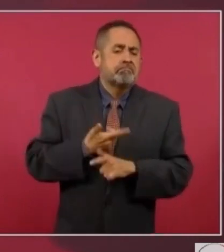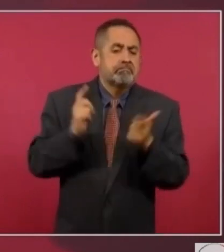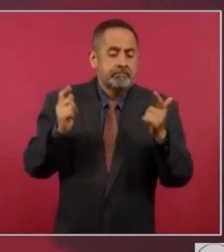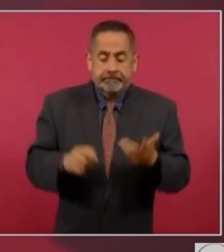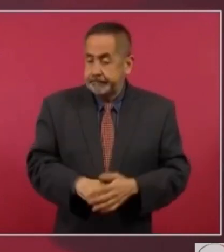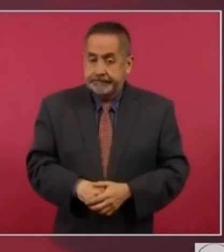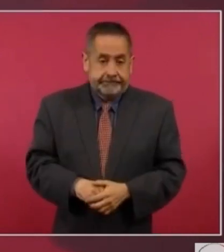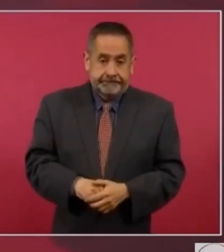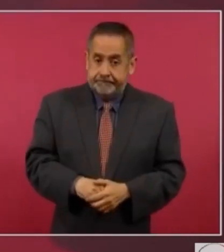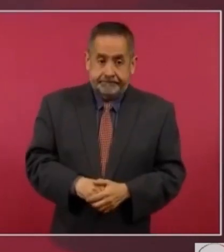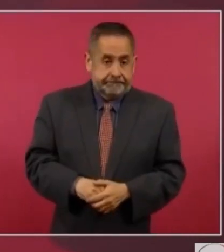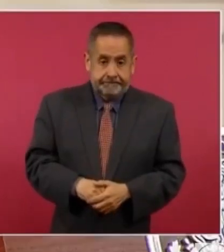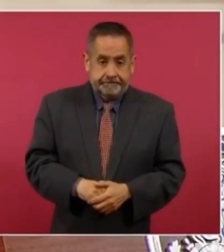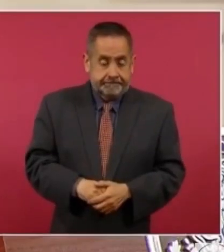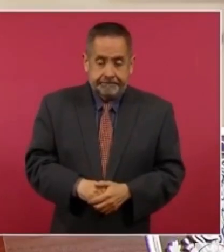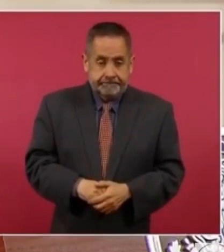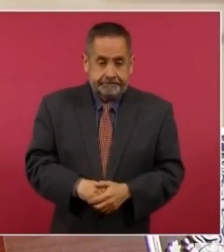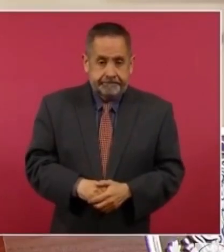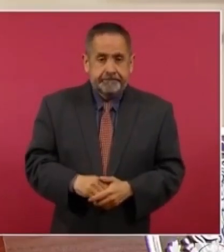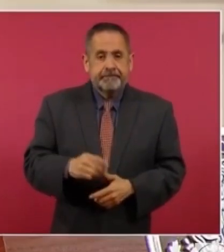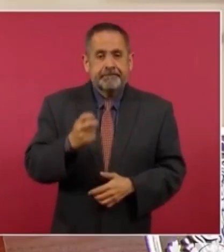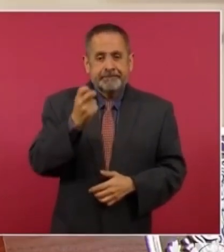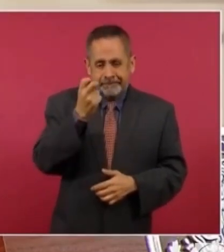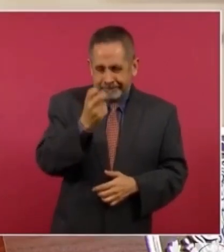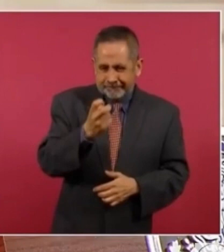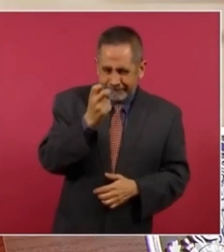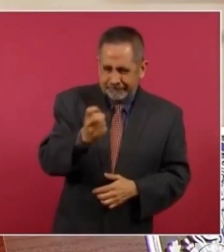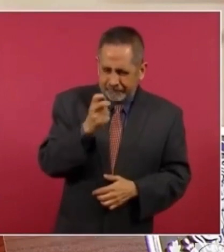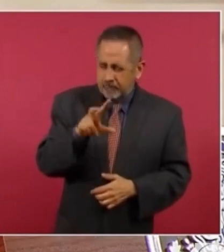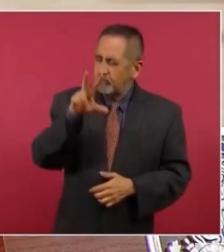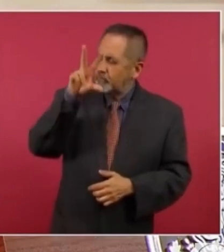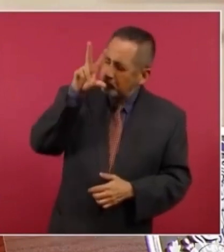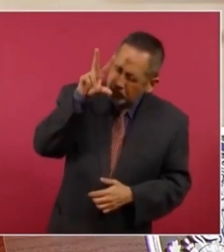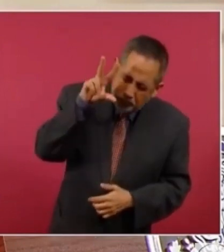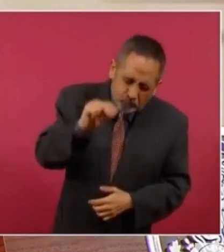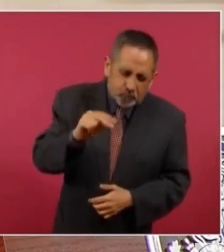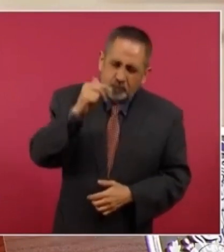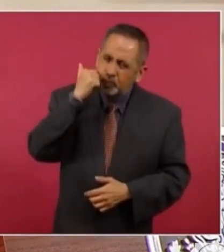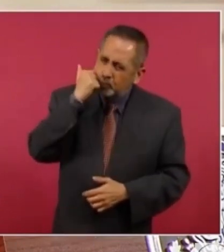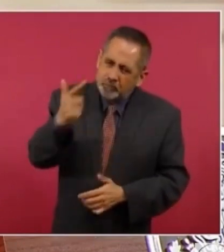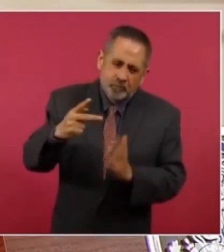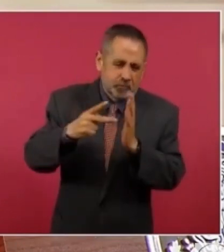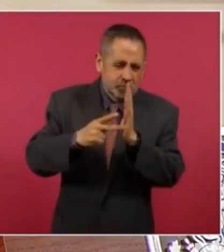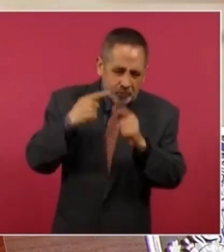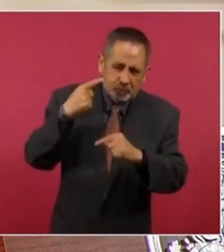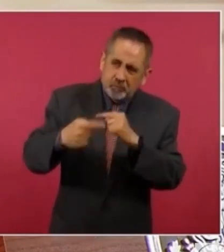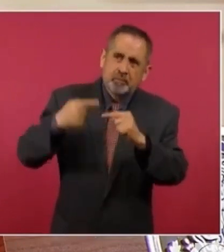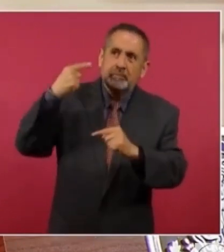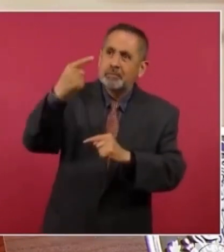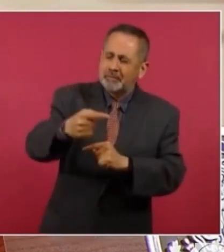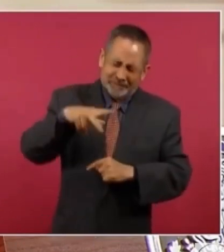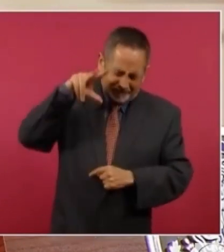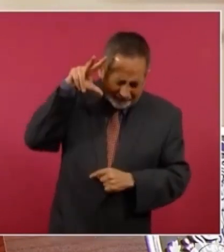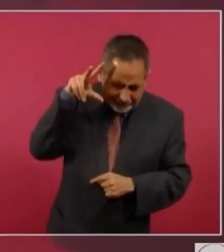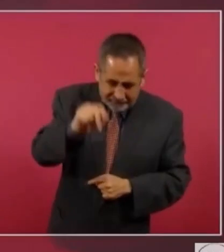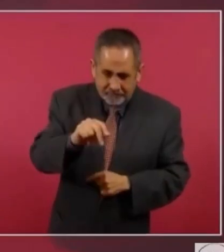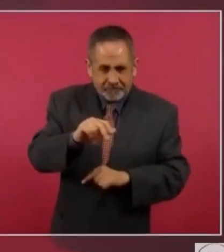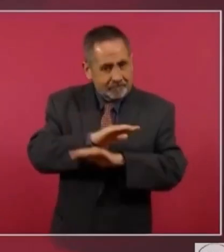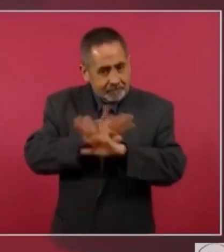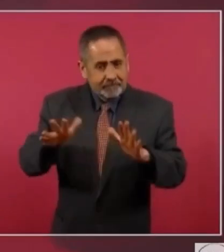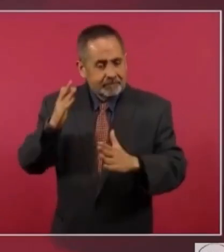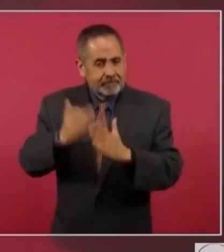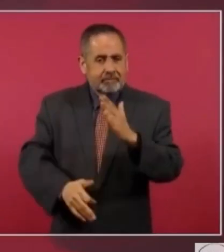Eso es lo que no queremos que se repita nunca más en nuestro país.